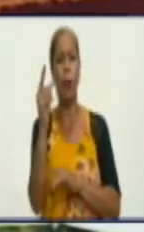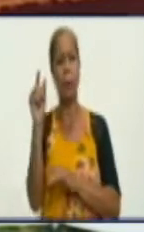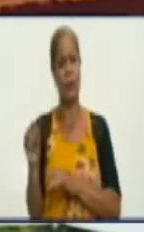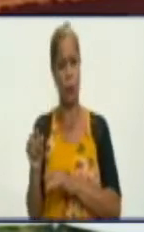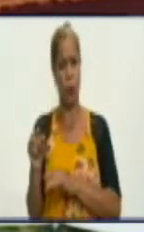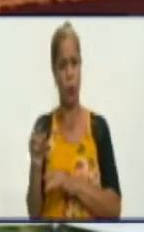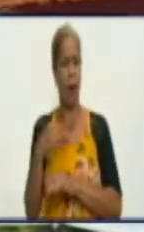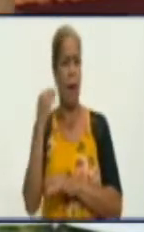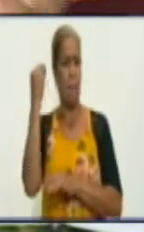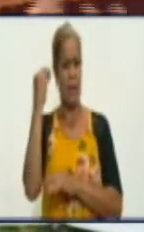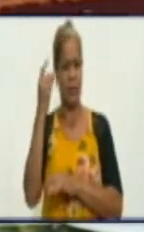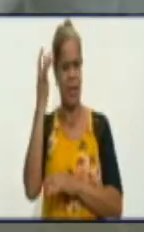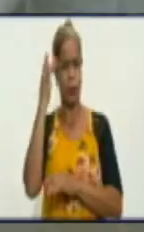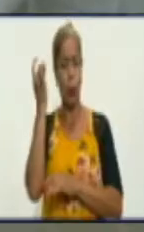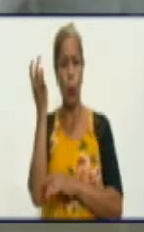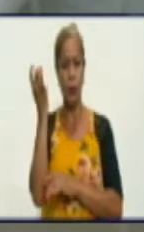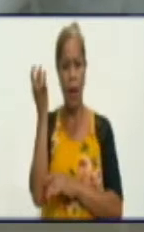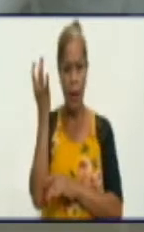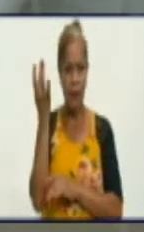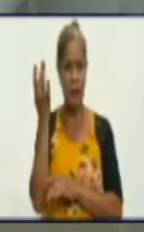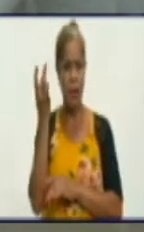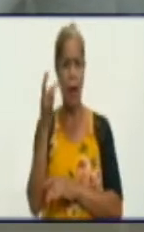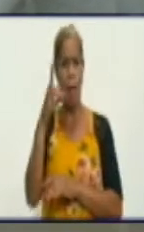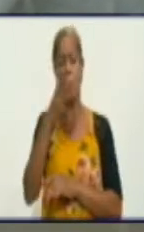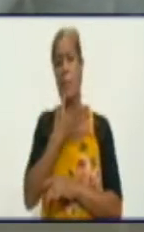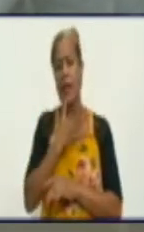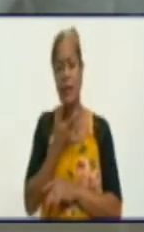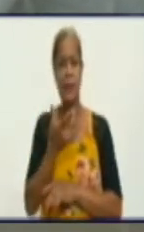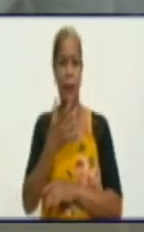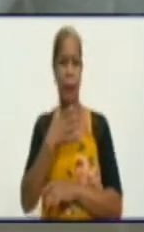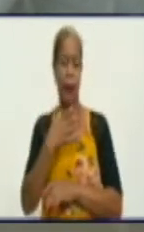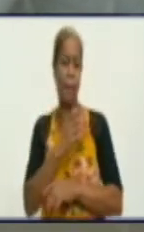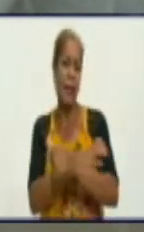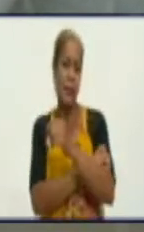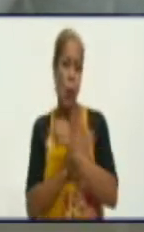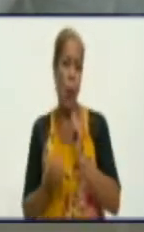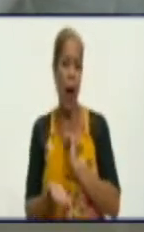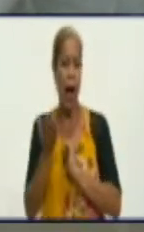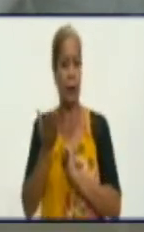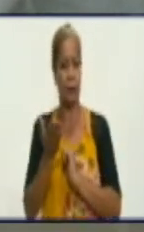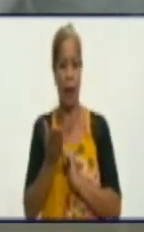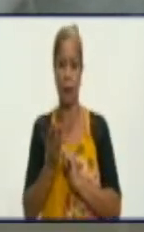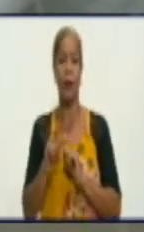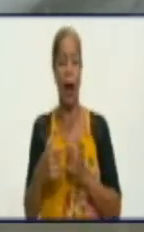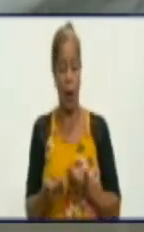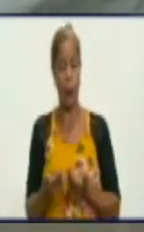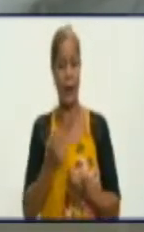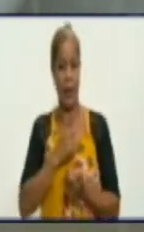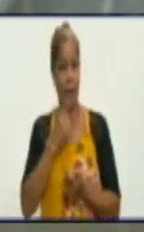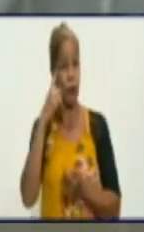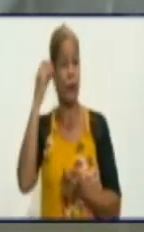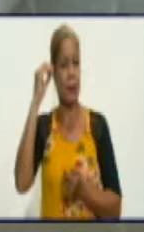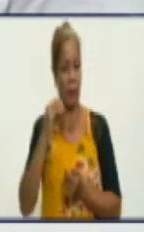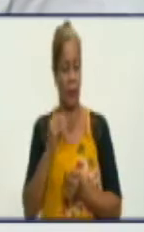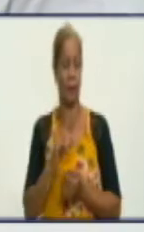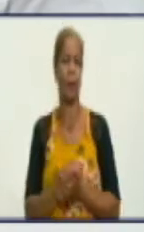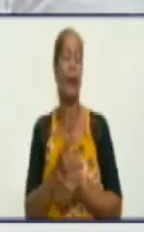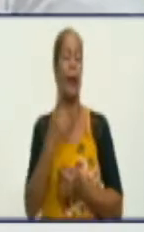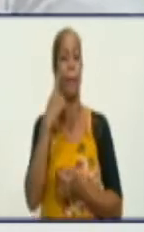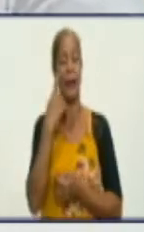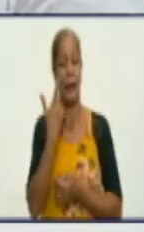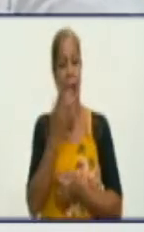la presión alta, claro, o puede ser que tenga la presión alta. Por eso nos gustaría conocer algunos elementos esenciales de la enfermedad. Sí, bueno, mira, la hipertensión arterial es